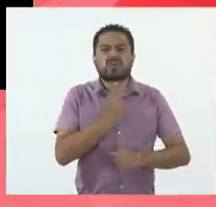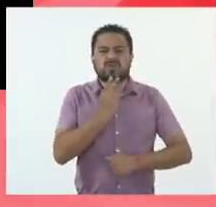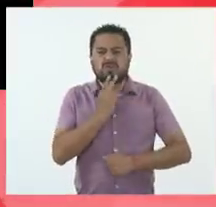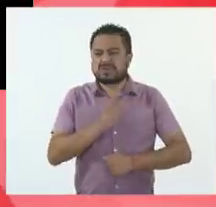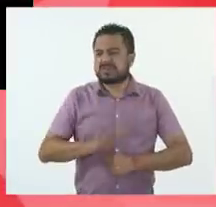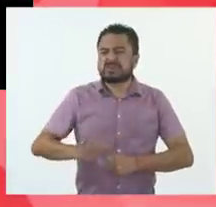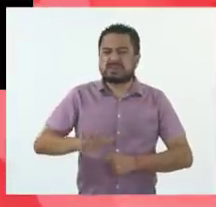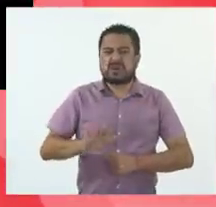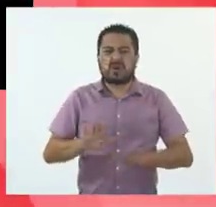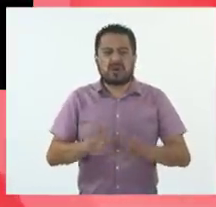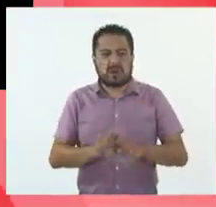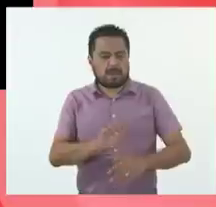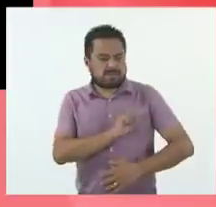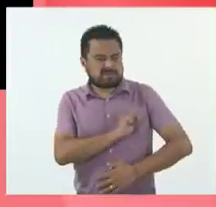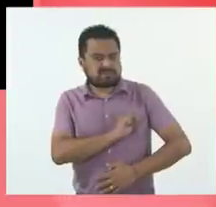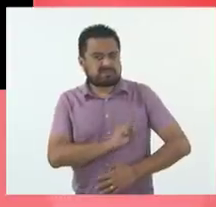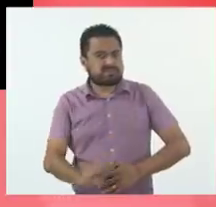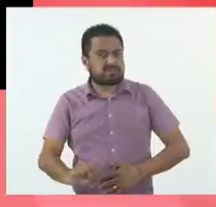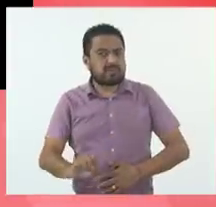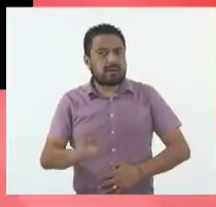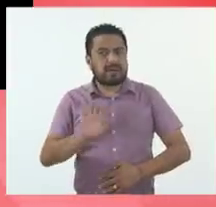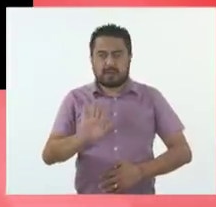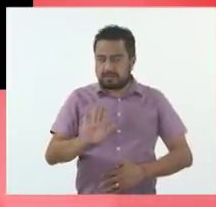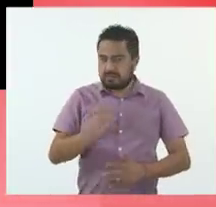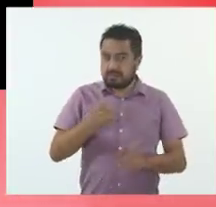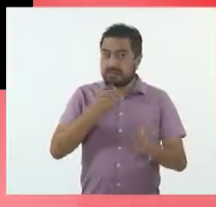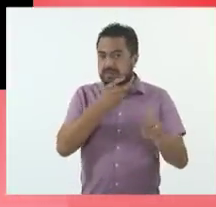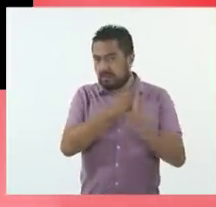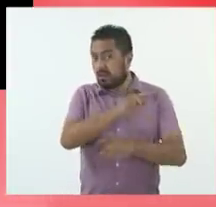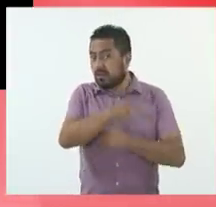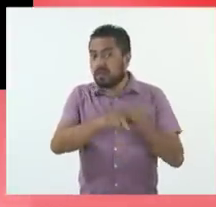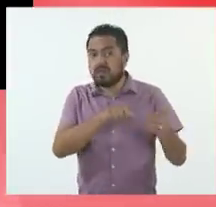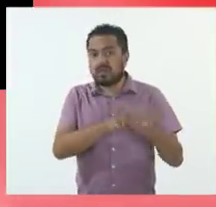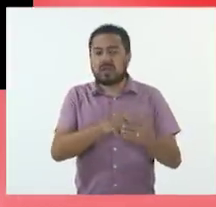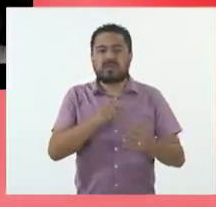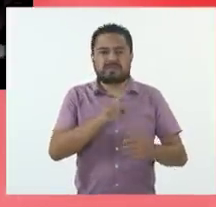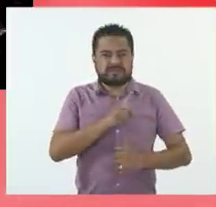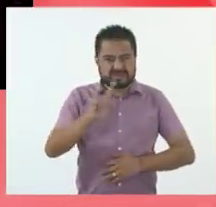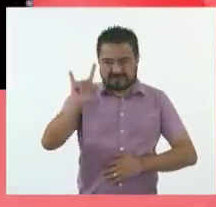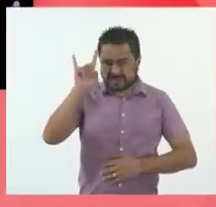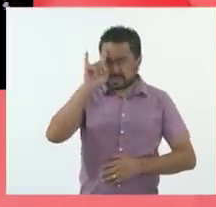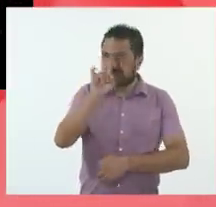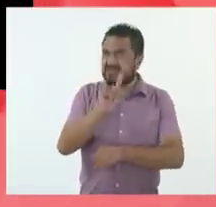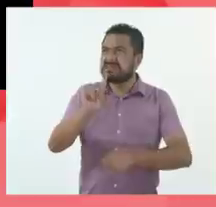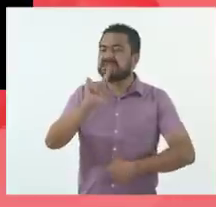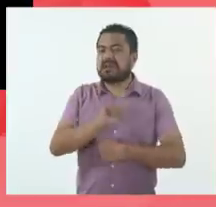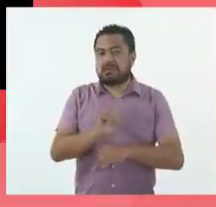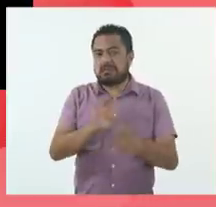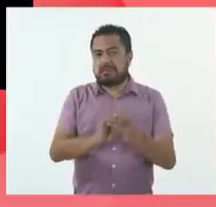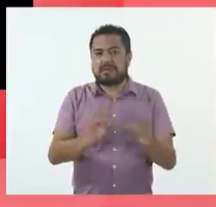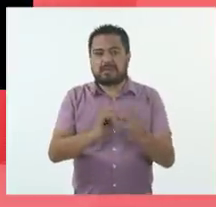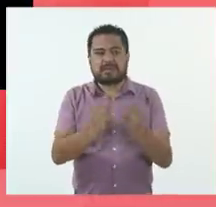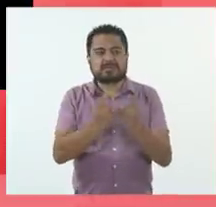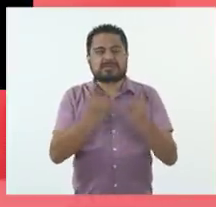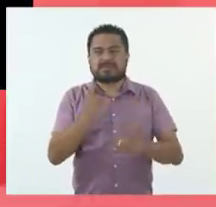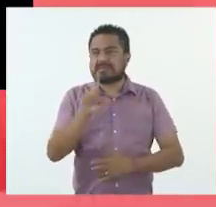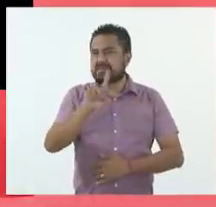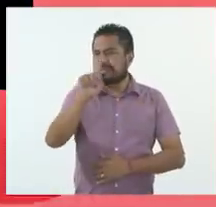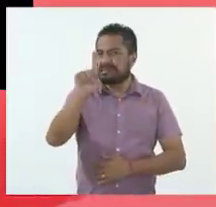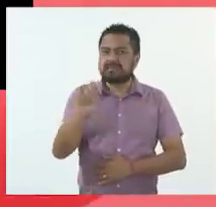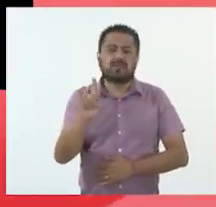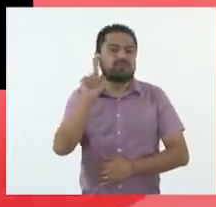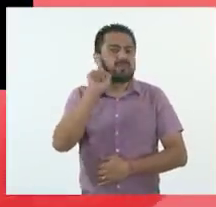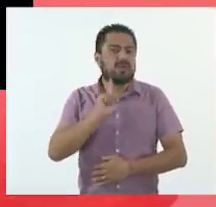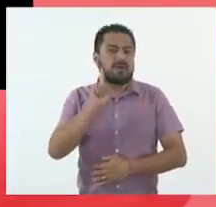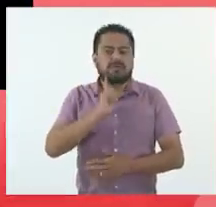otro maleante. Nueva España. Aquí, nuestro diabólico guía cuenta la leyenda de una misteriosa mujer